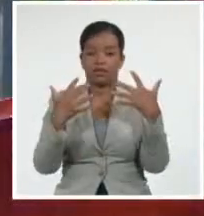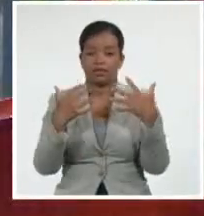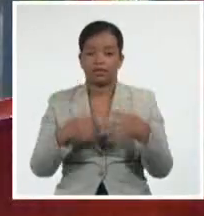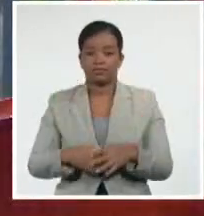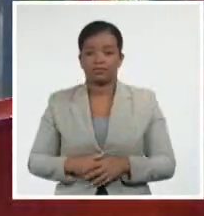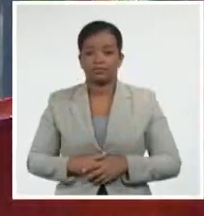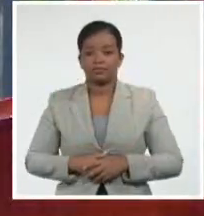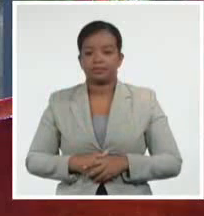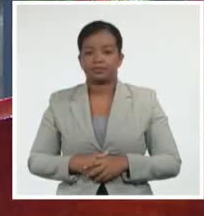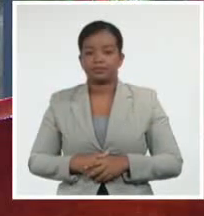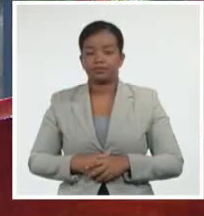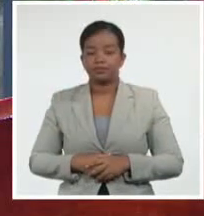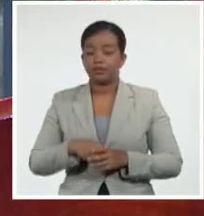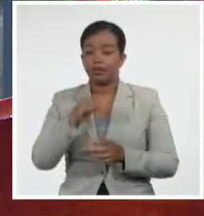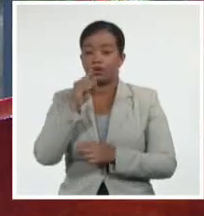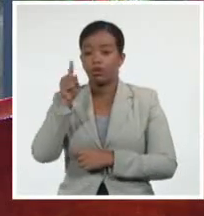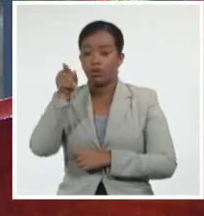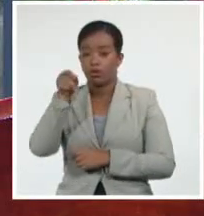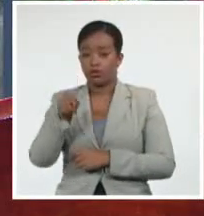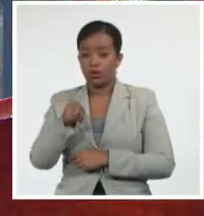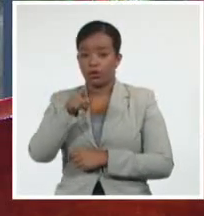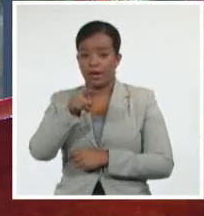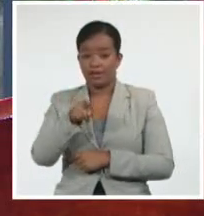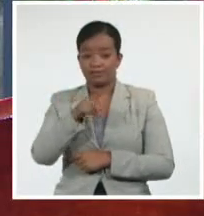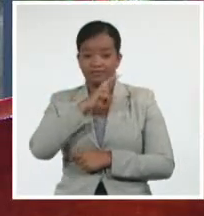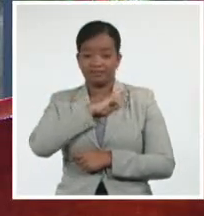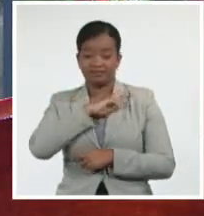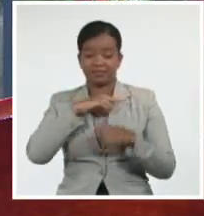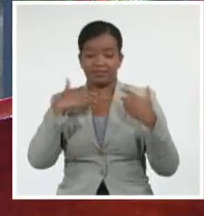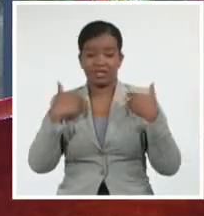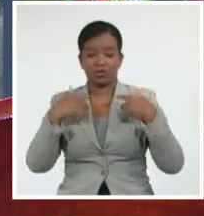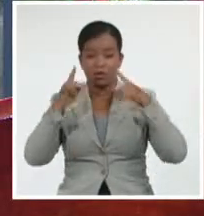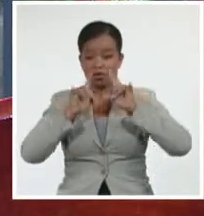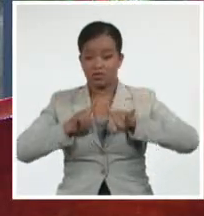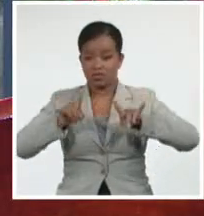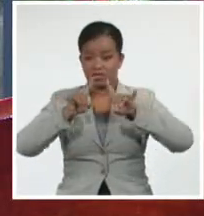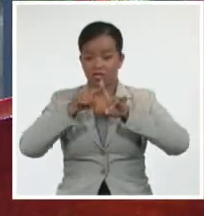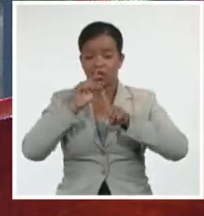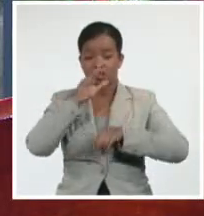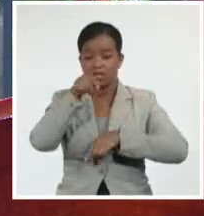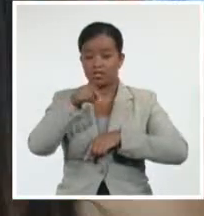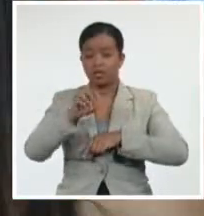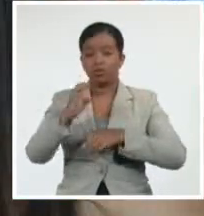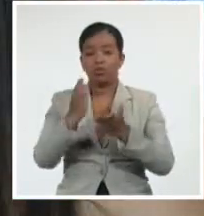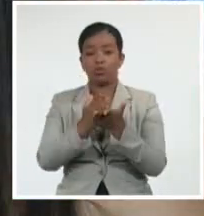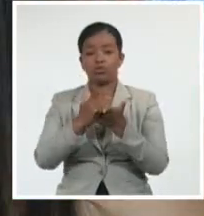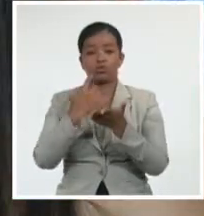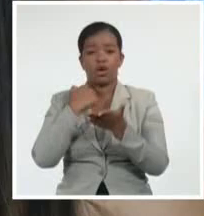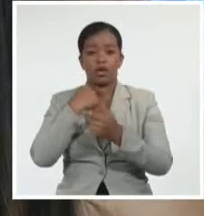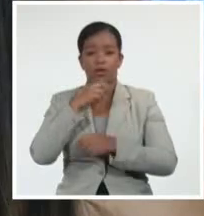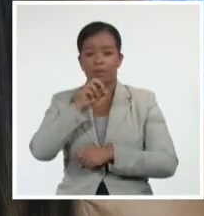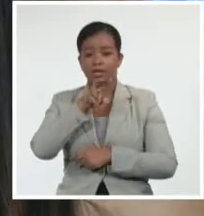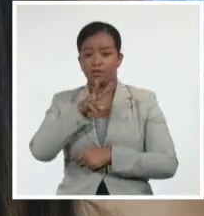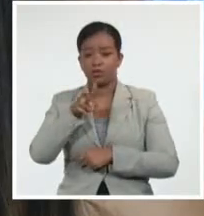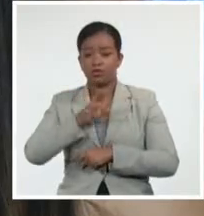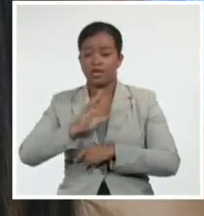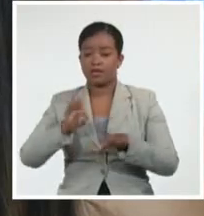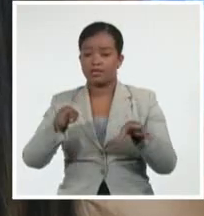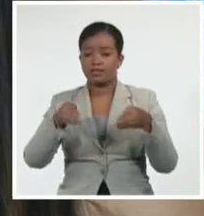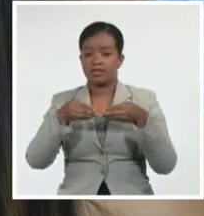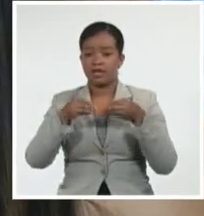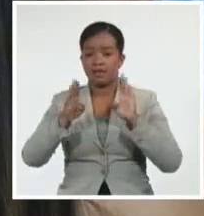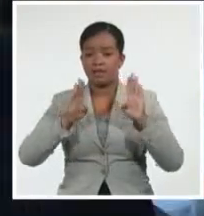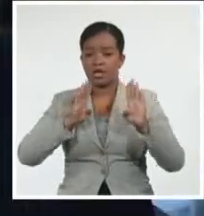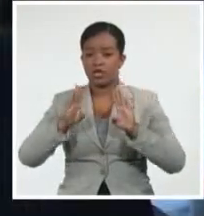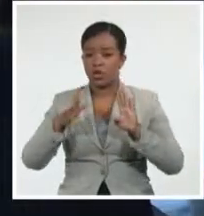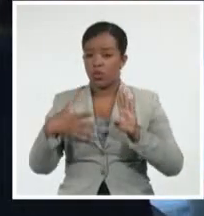en ciencias Diana Sedal Llanes, rectora de la institución docente, afirmó que este curso 2022 constituye el cierre de un periodo lleno de